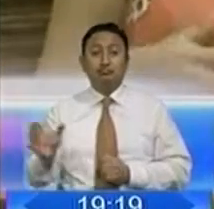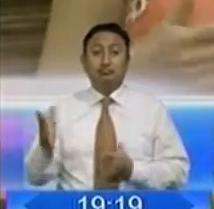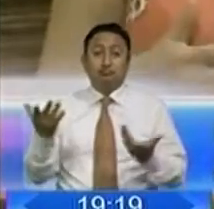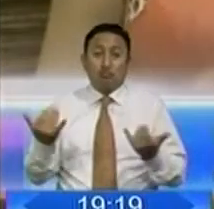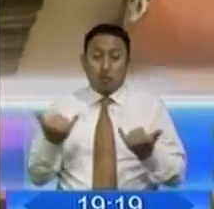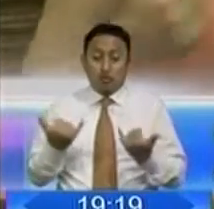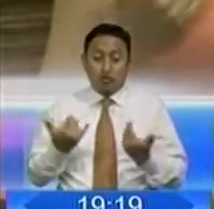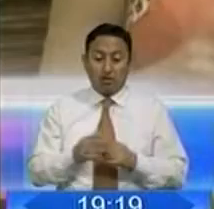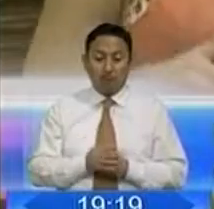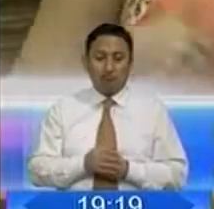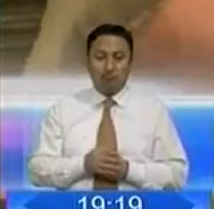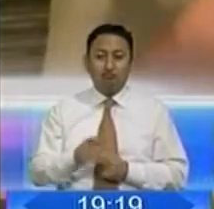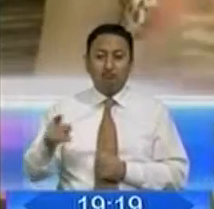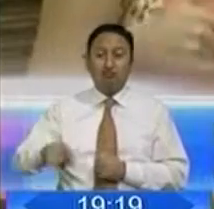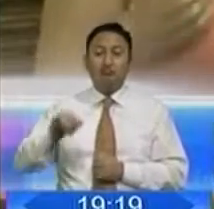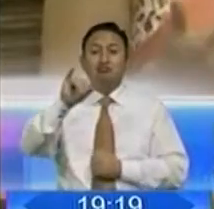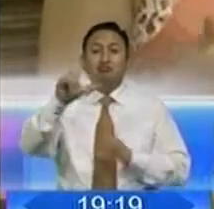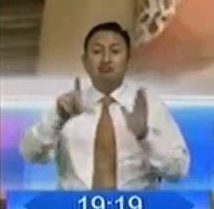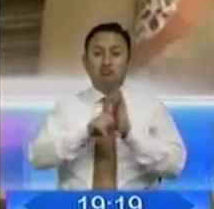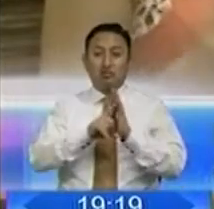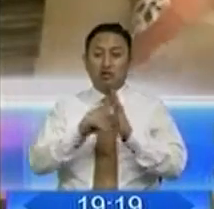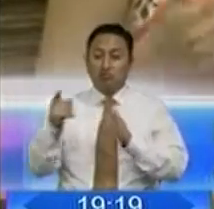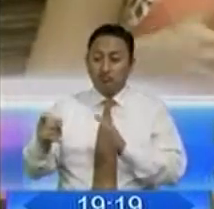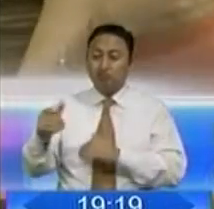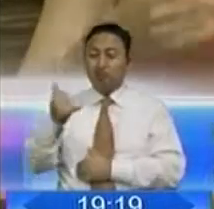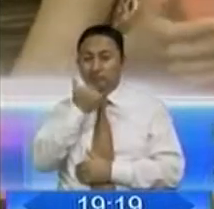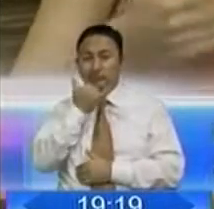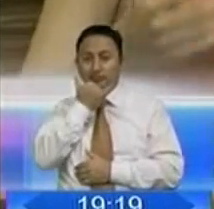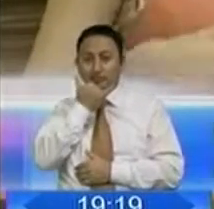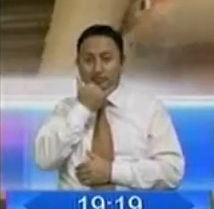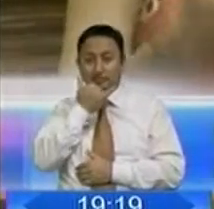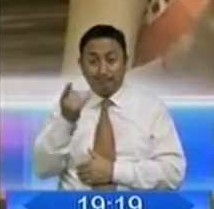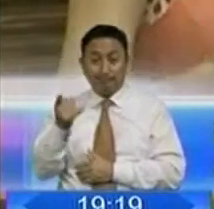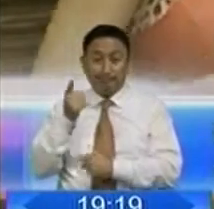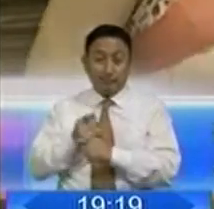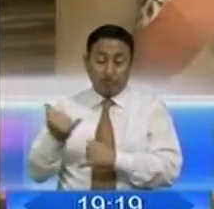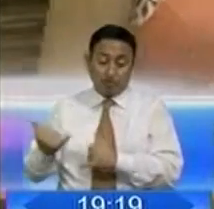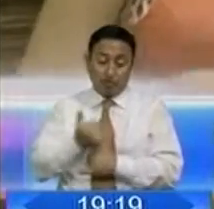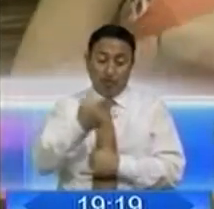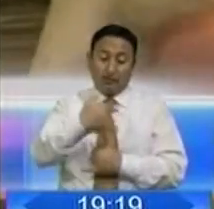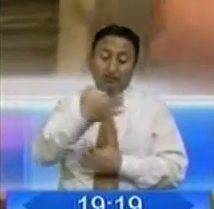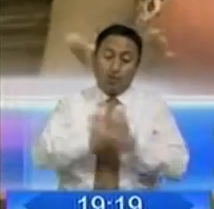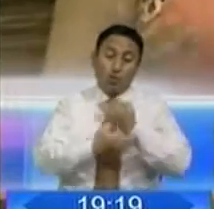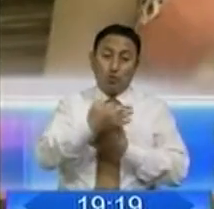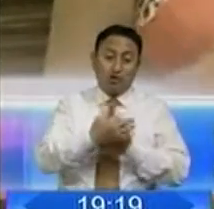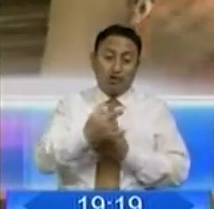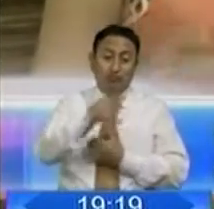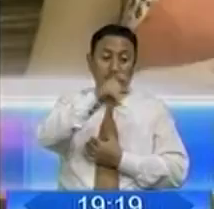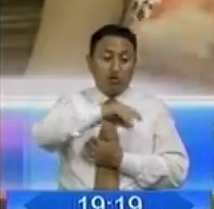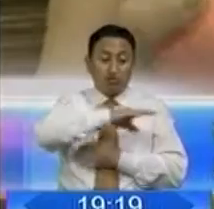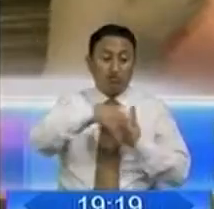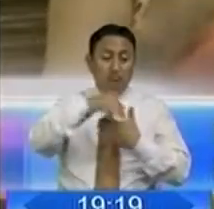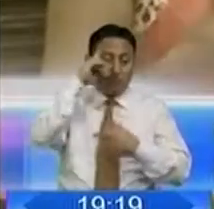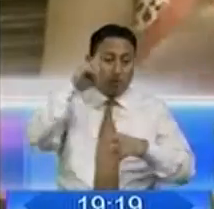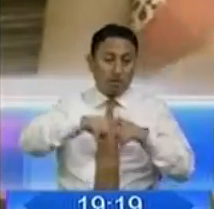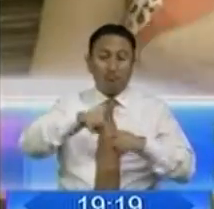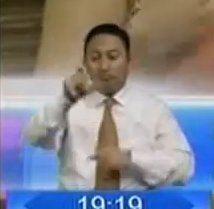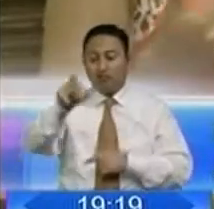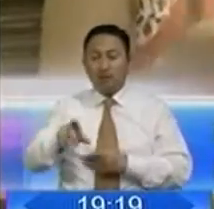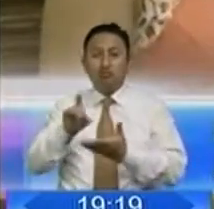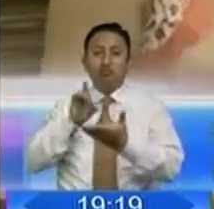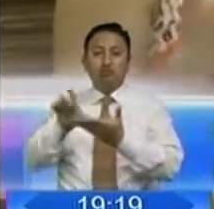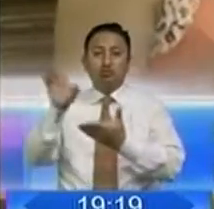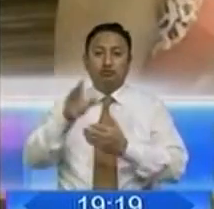se ha actuado una ilegalidad tras ilegalidad, y por eso es que se ha llevado a este resultado con una votación mayoritaria de la censura y